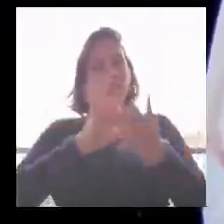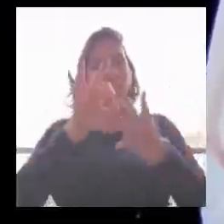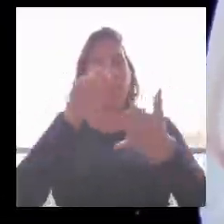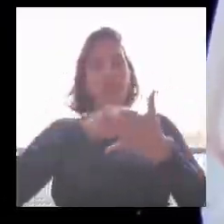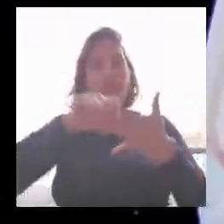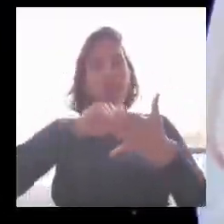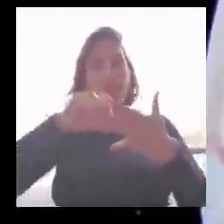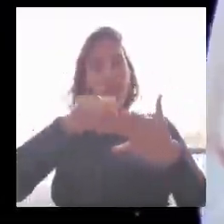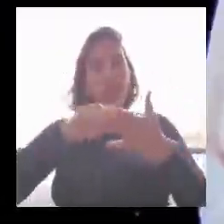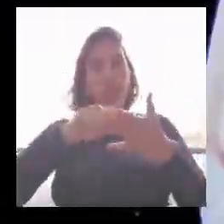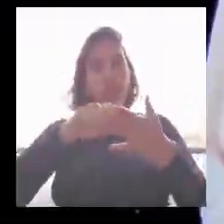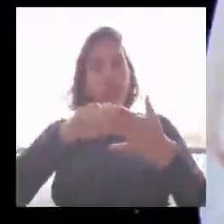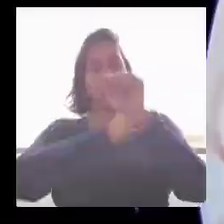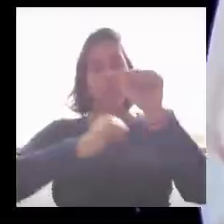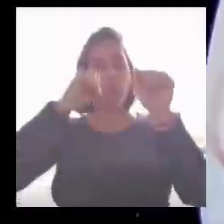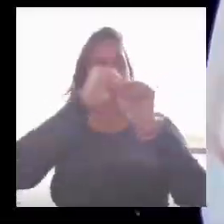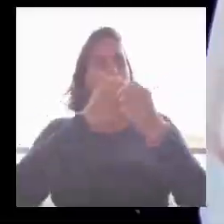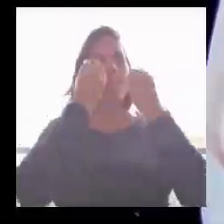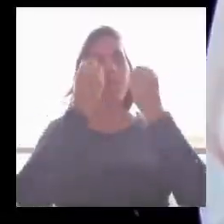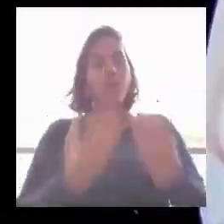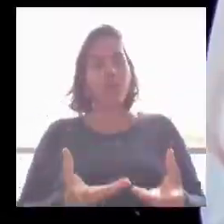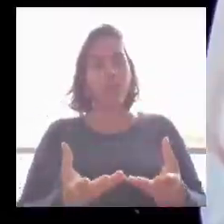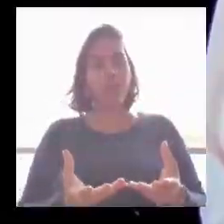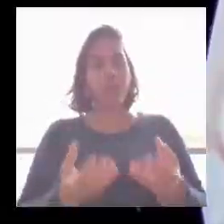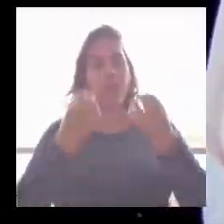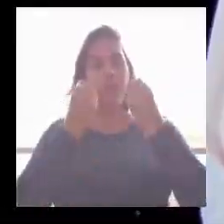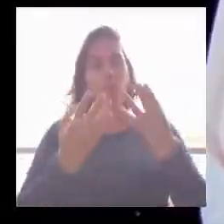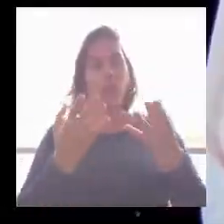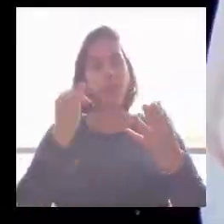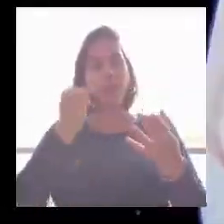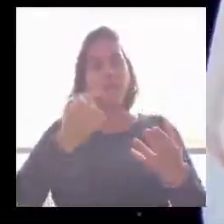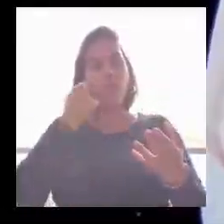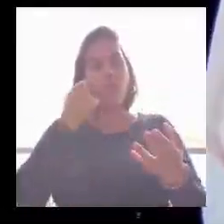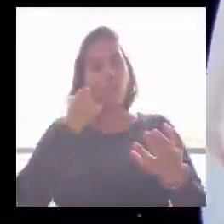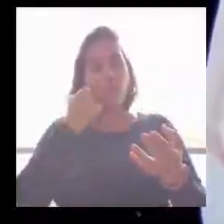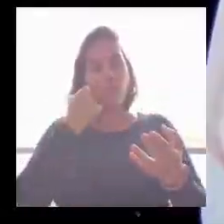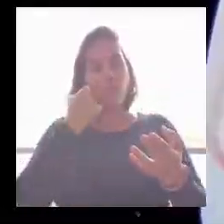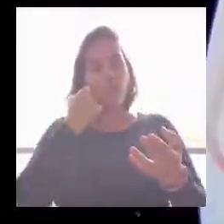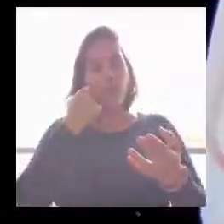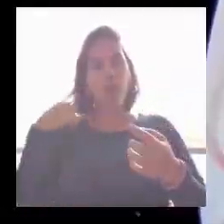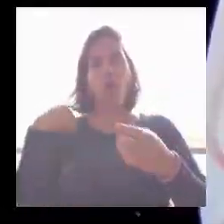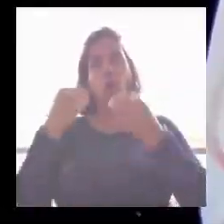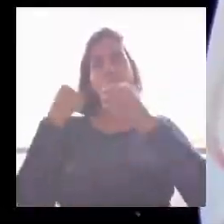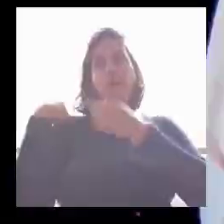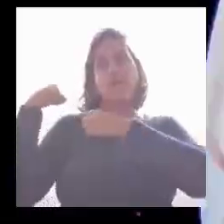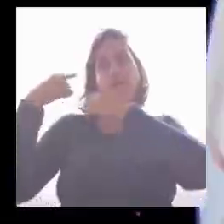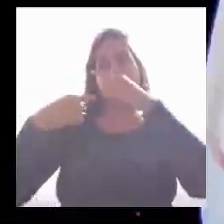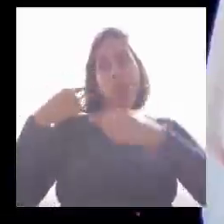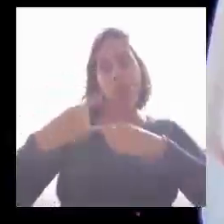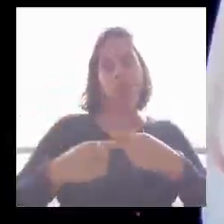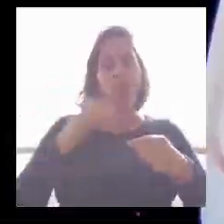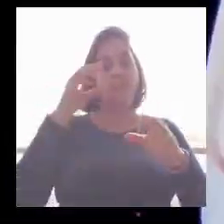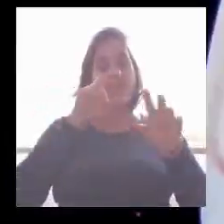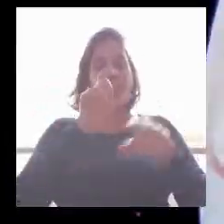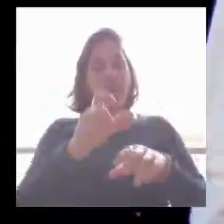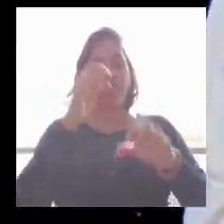una tecnología. ¿Por qué? Porque si conocen el origen etimológico de la palabra tecnología, quiere decir